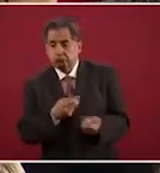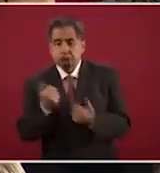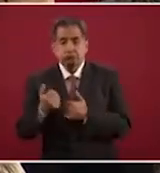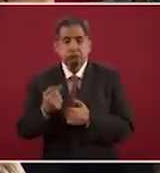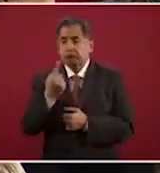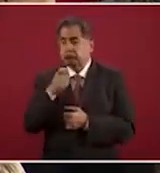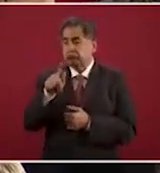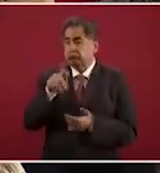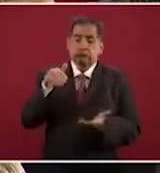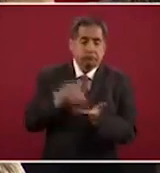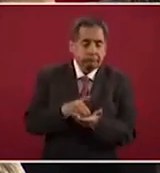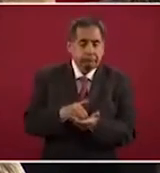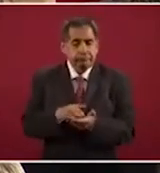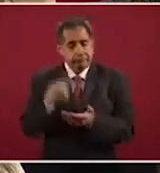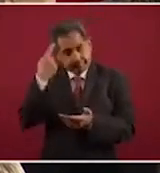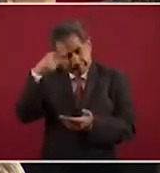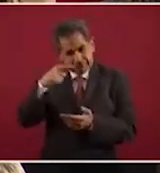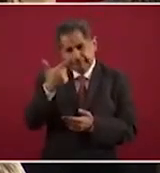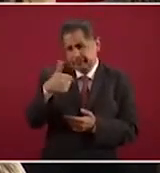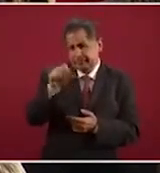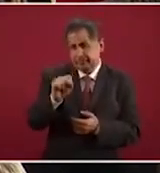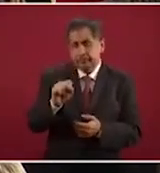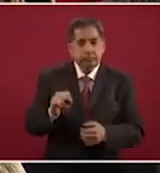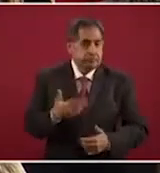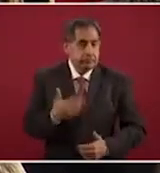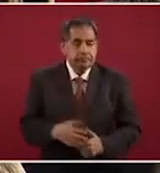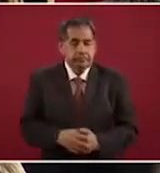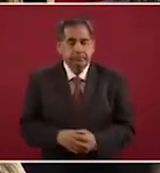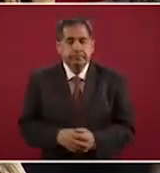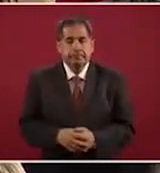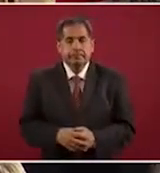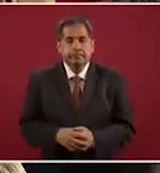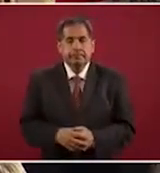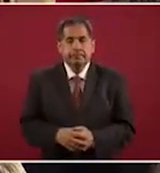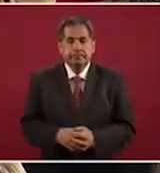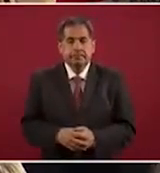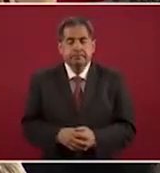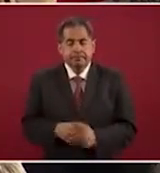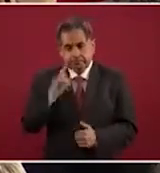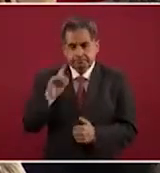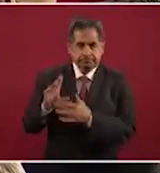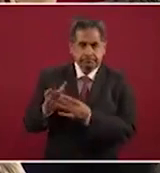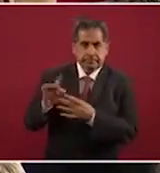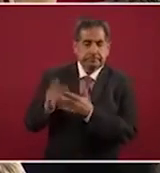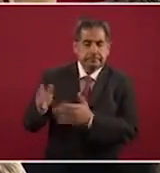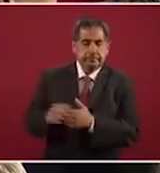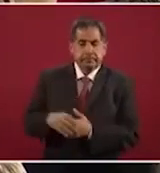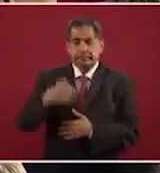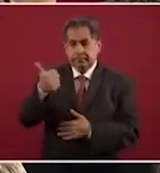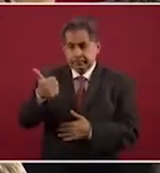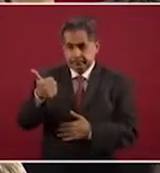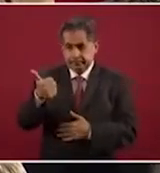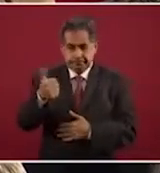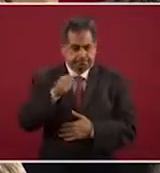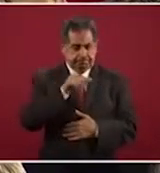de 170 mil barriles de gasolina la que sigue les comentamos que eran seis paquetes